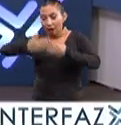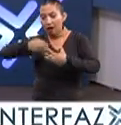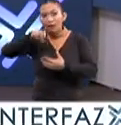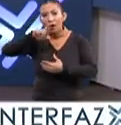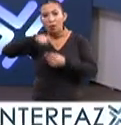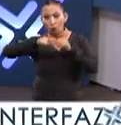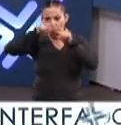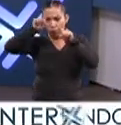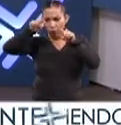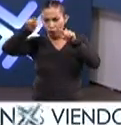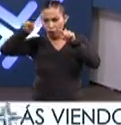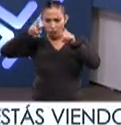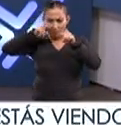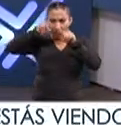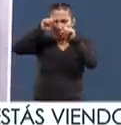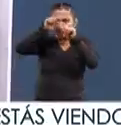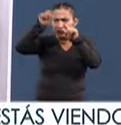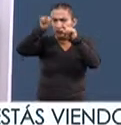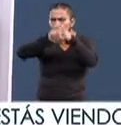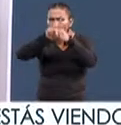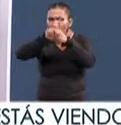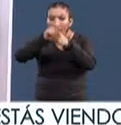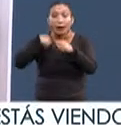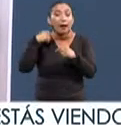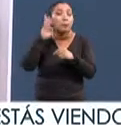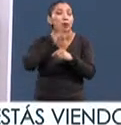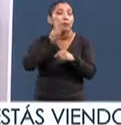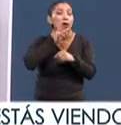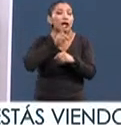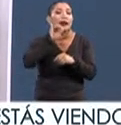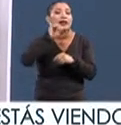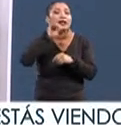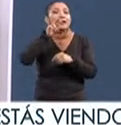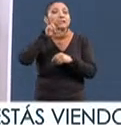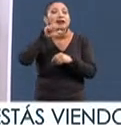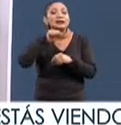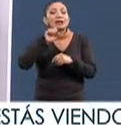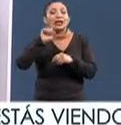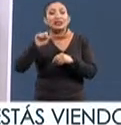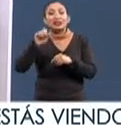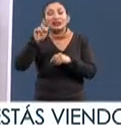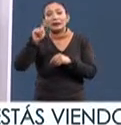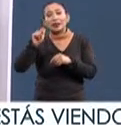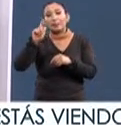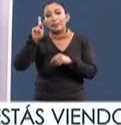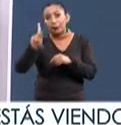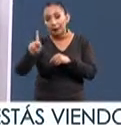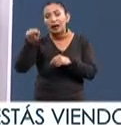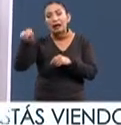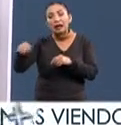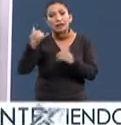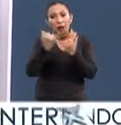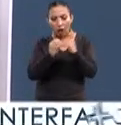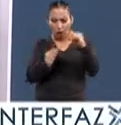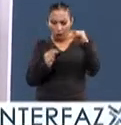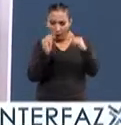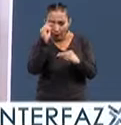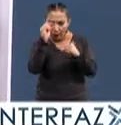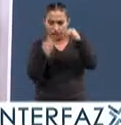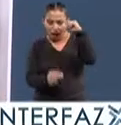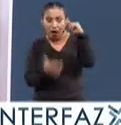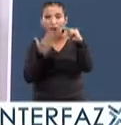un electro, un mapeo y una prueba que se llama IVA-CPT, que es una prueba que nos da exactamente los niveles